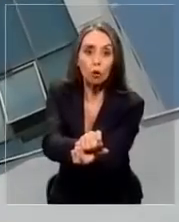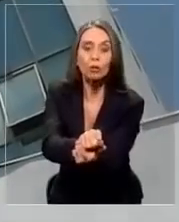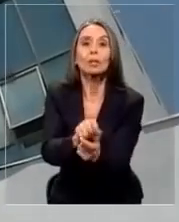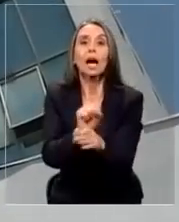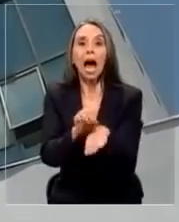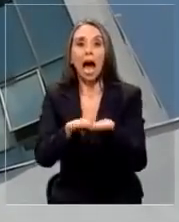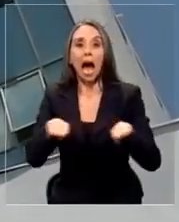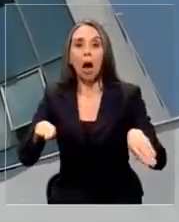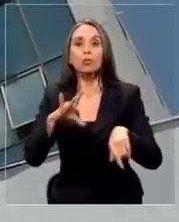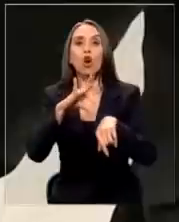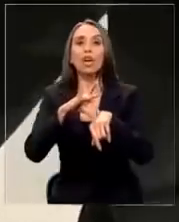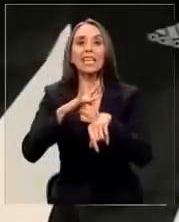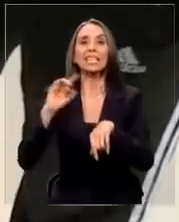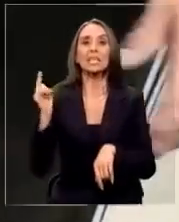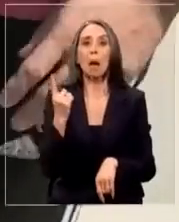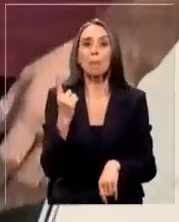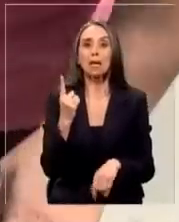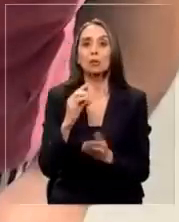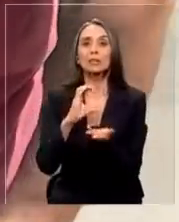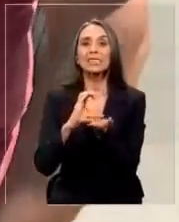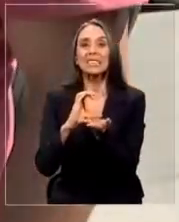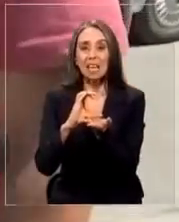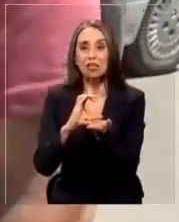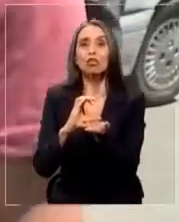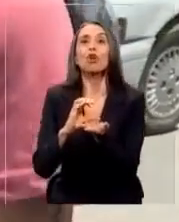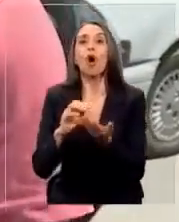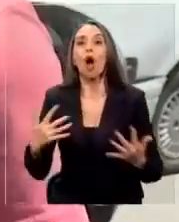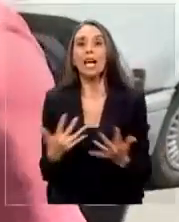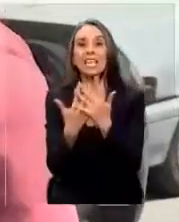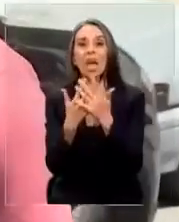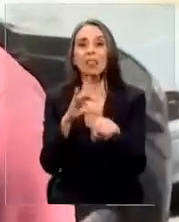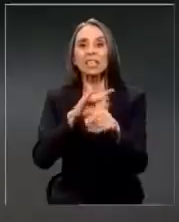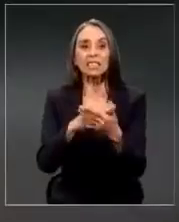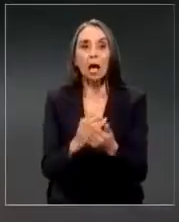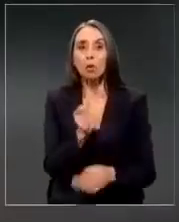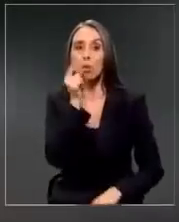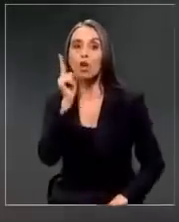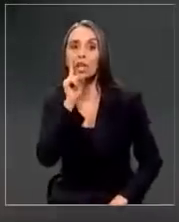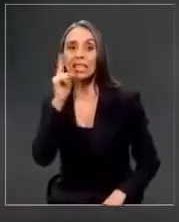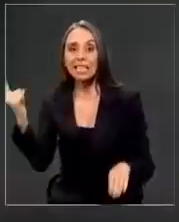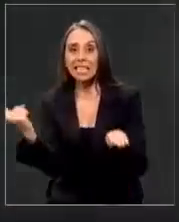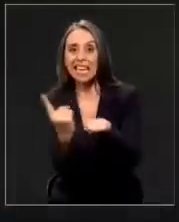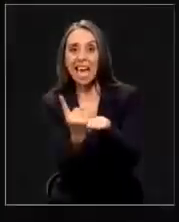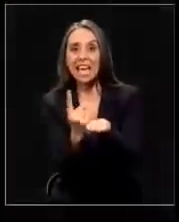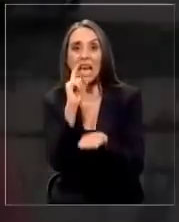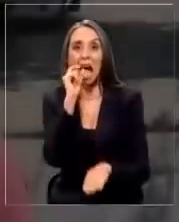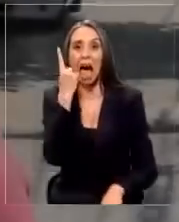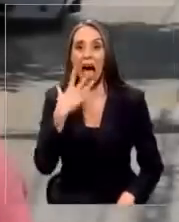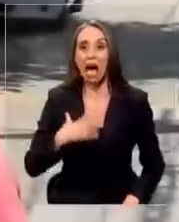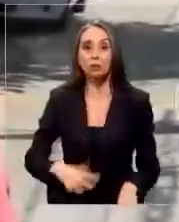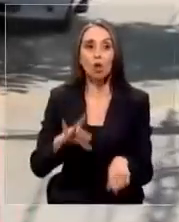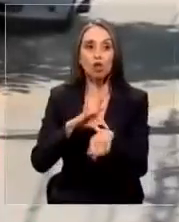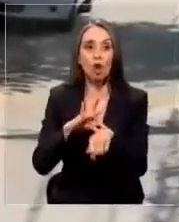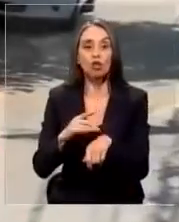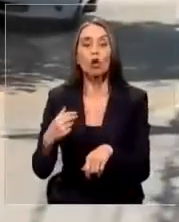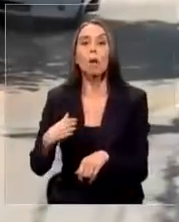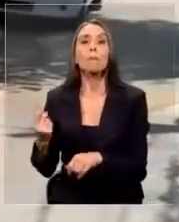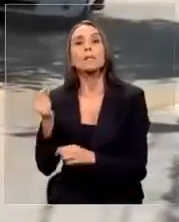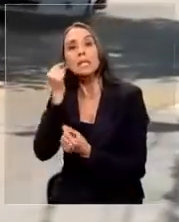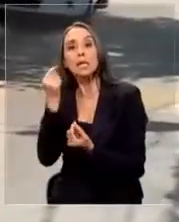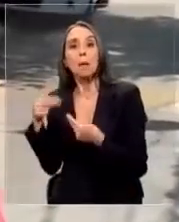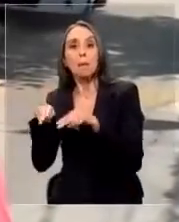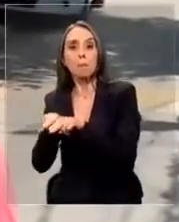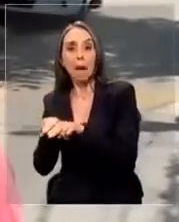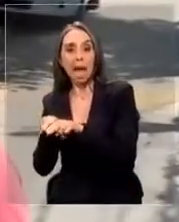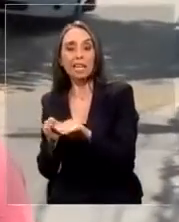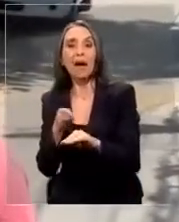del Centro Médico Red Salud de La Florida, en donde denuncia que quien cometió este hecho fue un médico. Fui con mi pareja al médico,